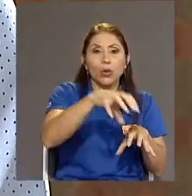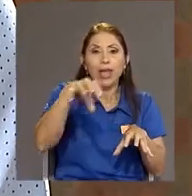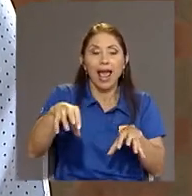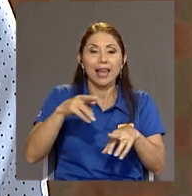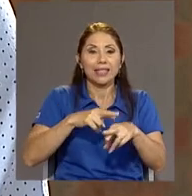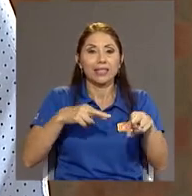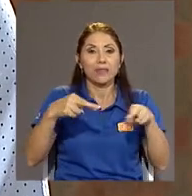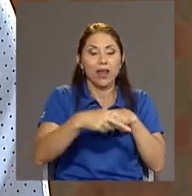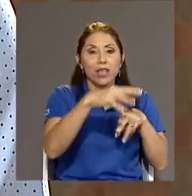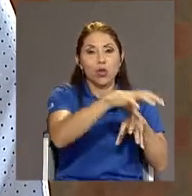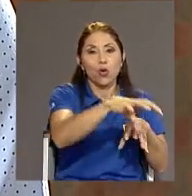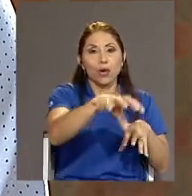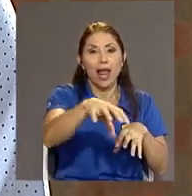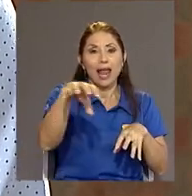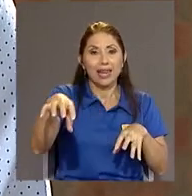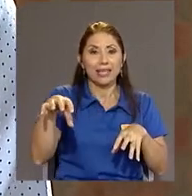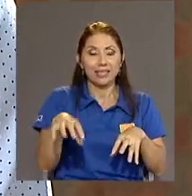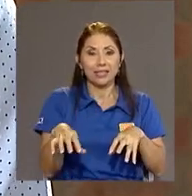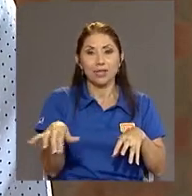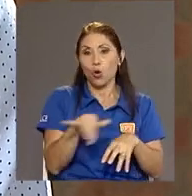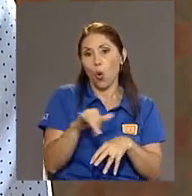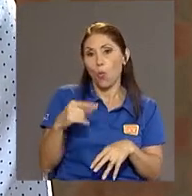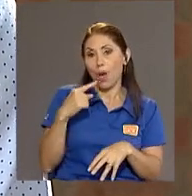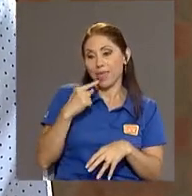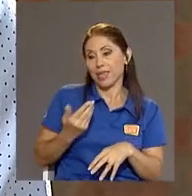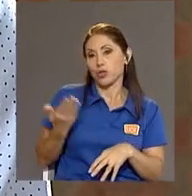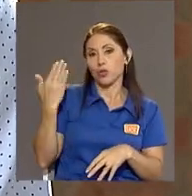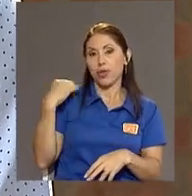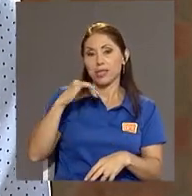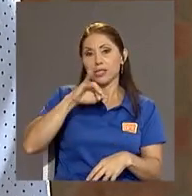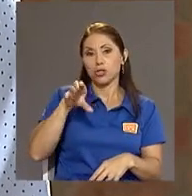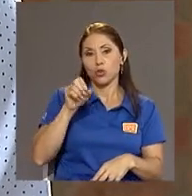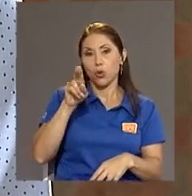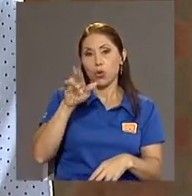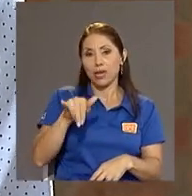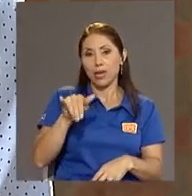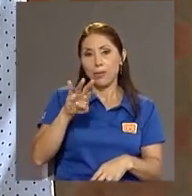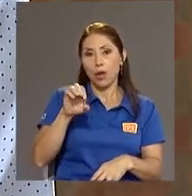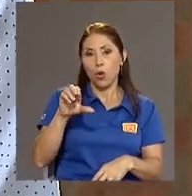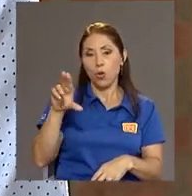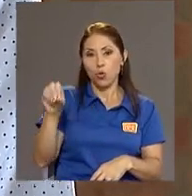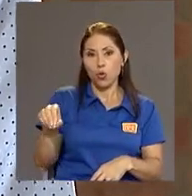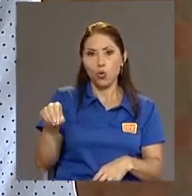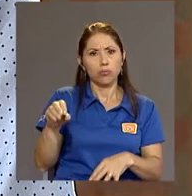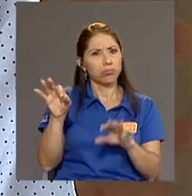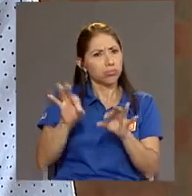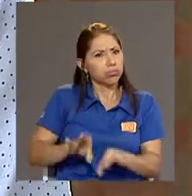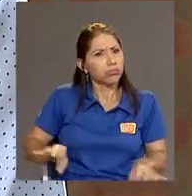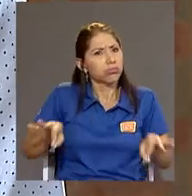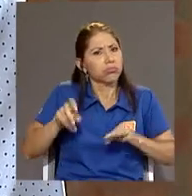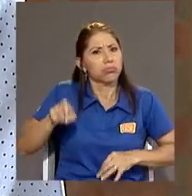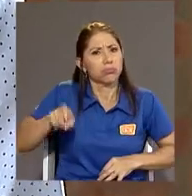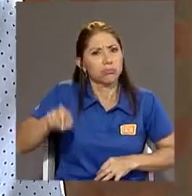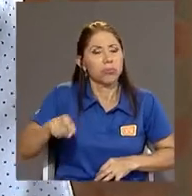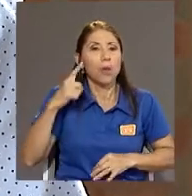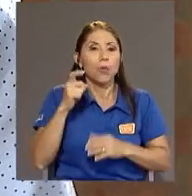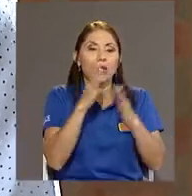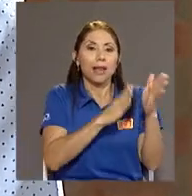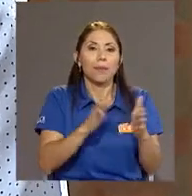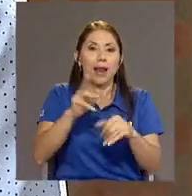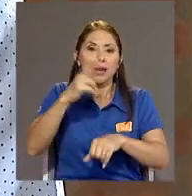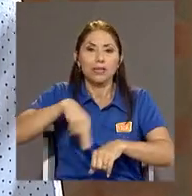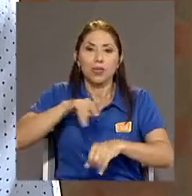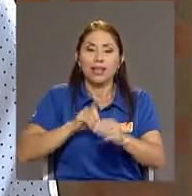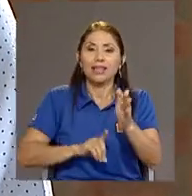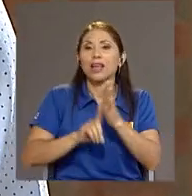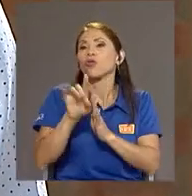dicho este mentor para mí, que es don Johnny Meoño, son indispensables, porque el Plan Nacional de Desarrollo es una carta muy abierta,